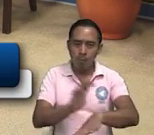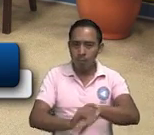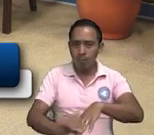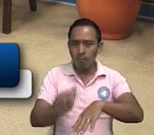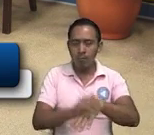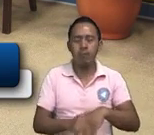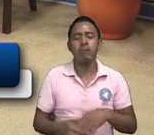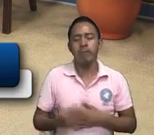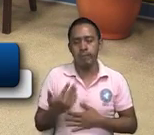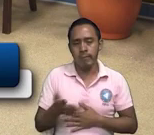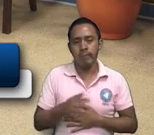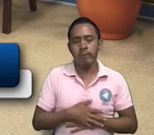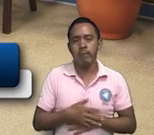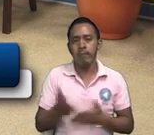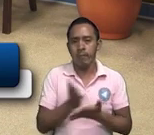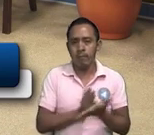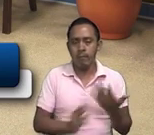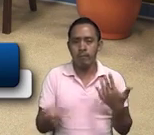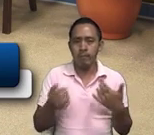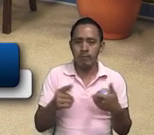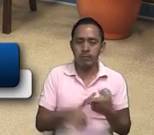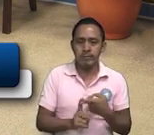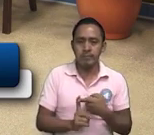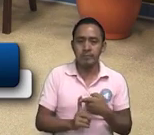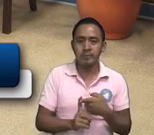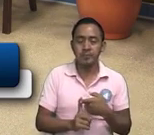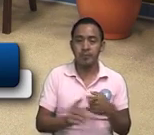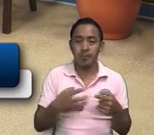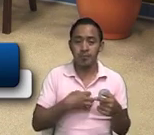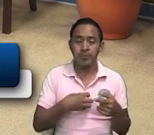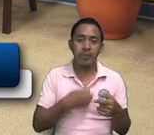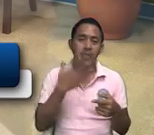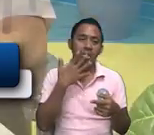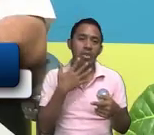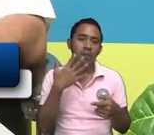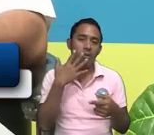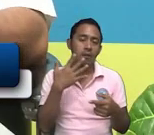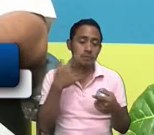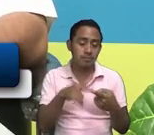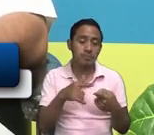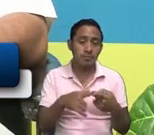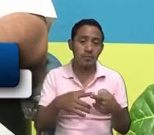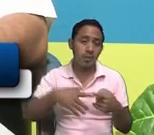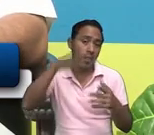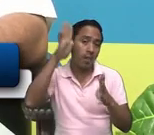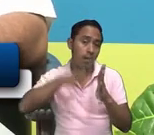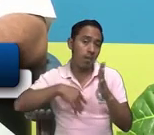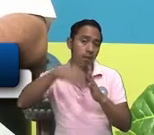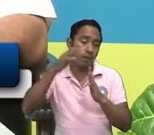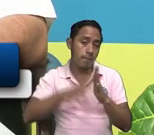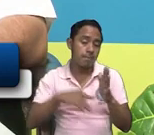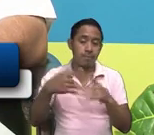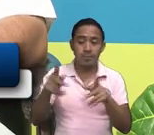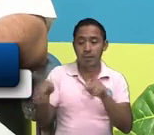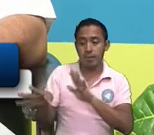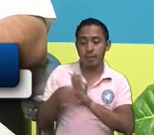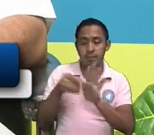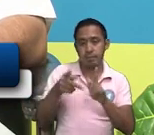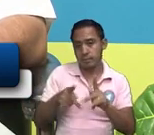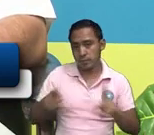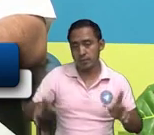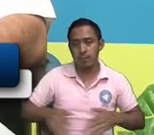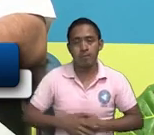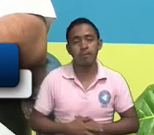hay parásitos que conviven en la saliva de los animales y pueden transmitirse a las personas. Por